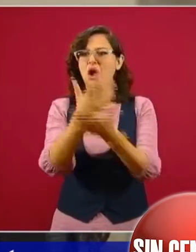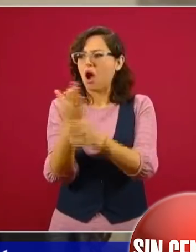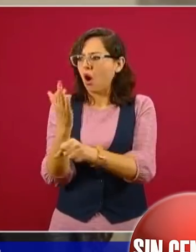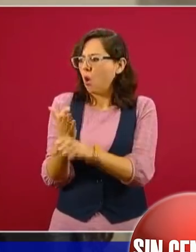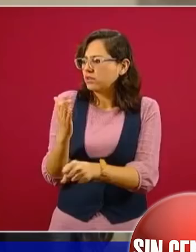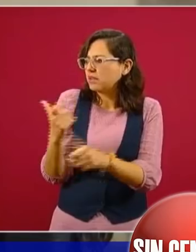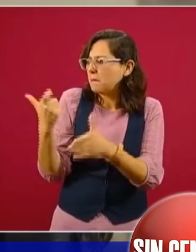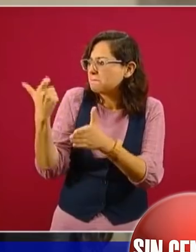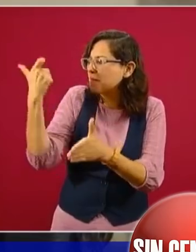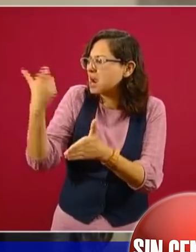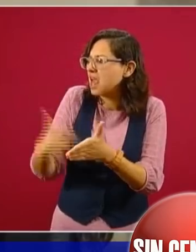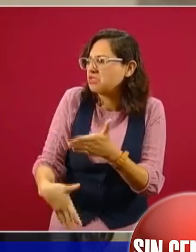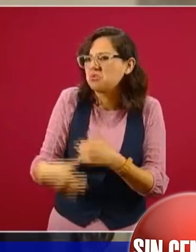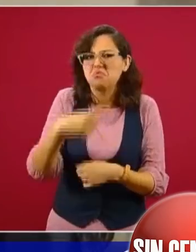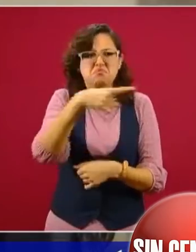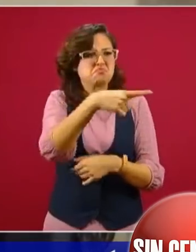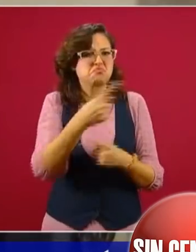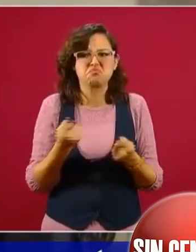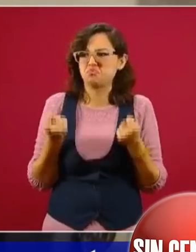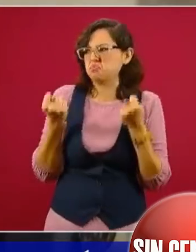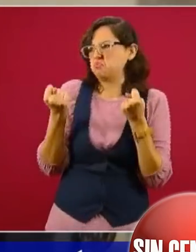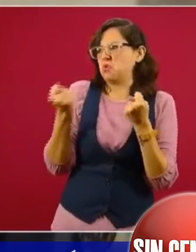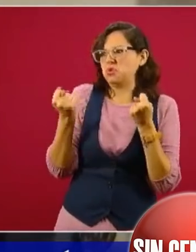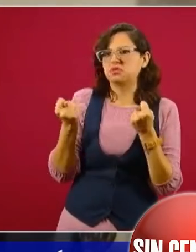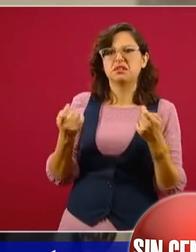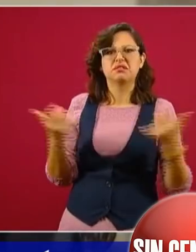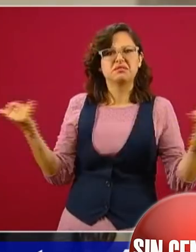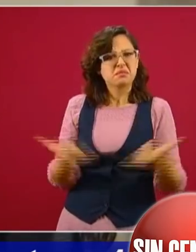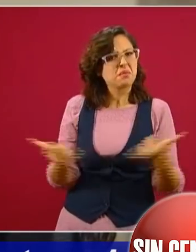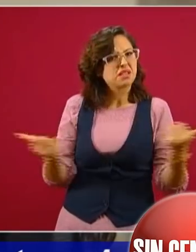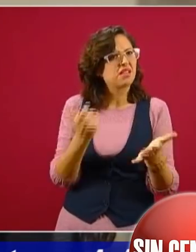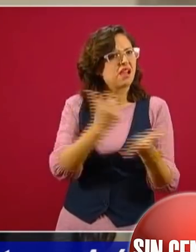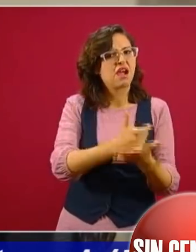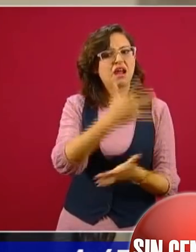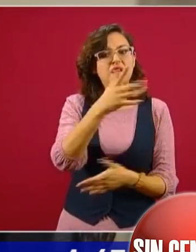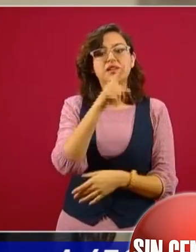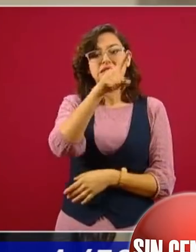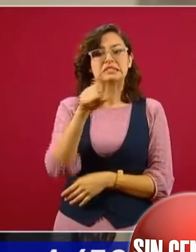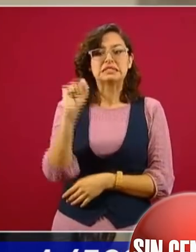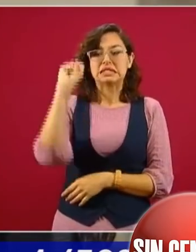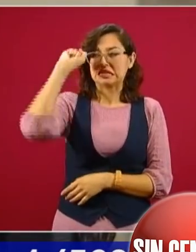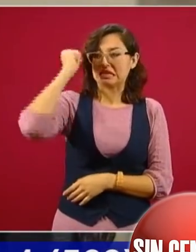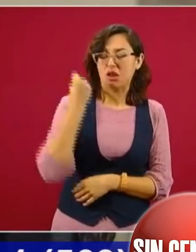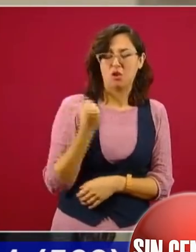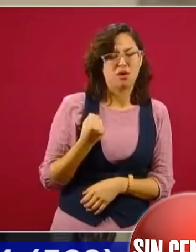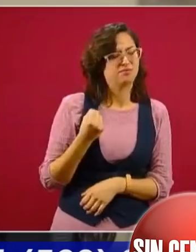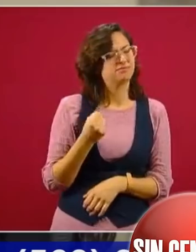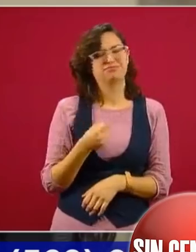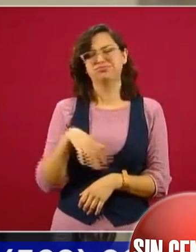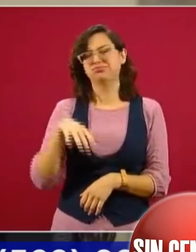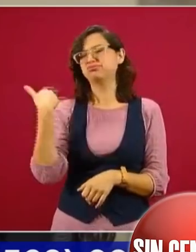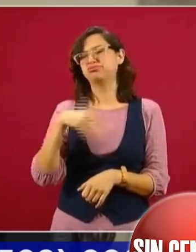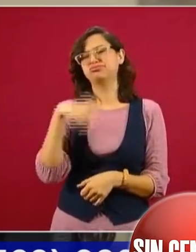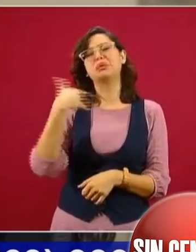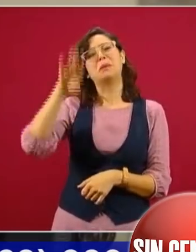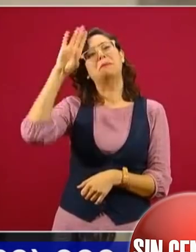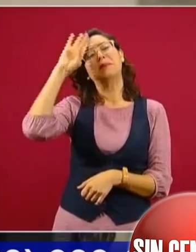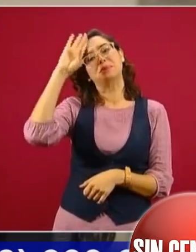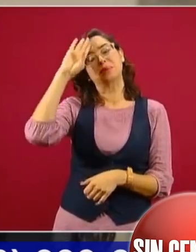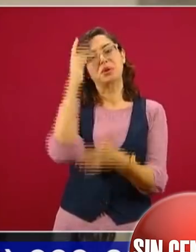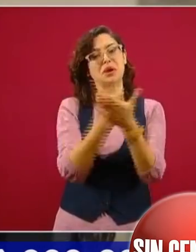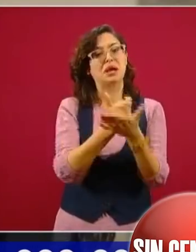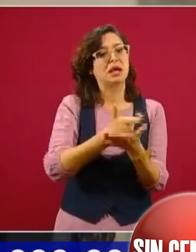más abajo. Le hablo del caso en Sinaloa, el norte del estado, hay precios muchísimo más altos que en las